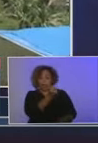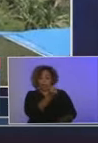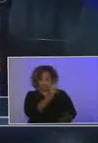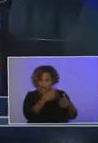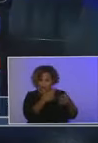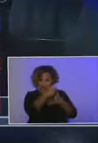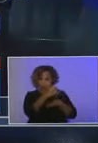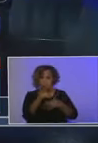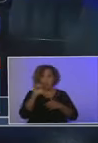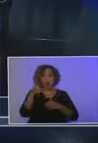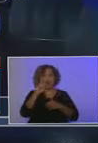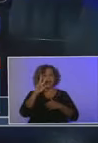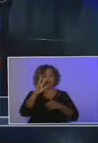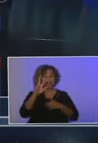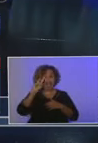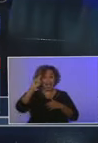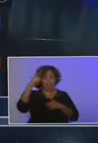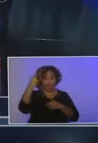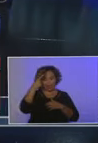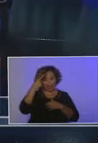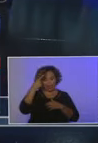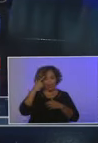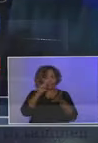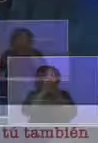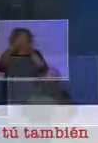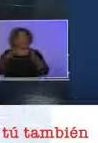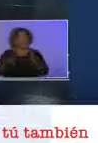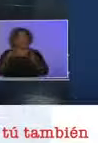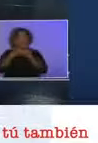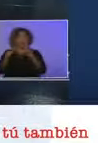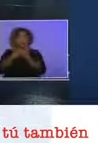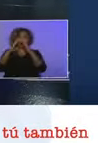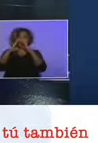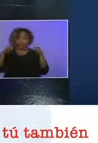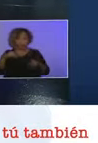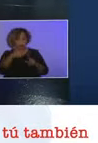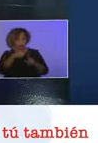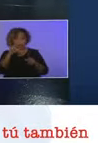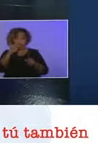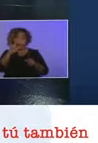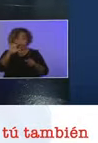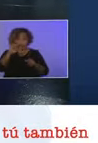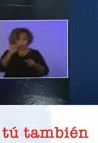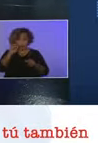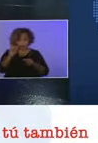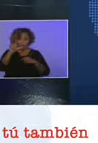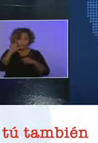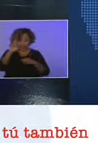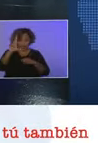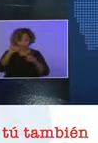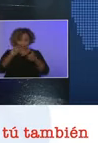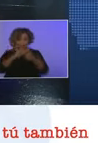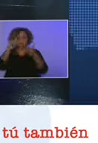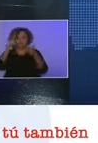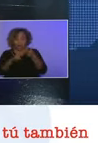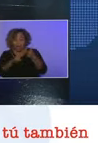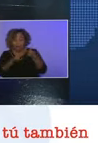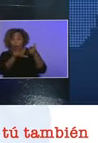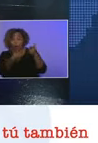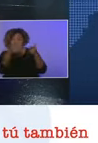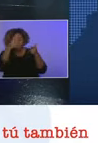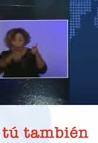a 3 exsecretarios del Departamento de la Vivienda. Aquí está el exsecretario de la Vivienda, Alberto Lastra. También está el ex